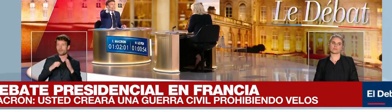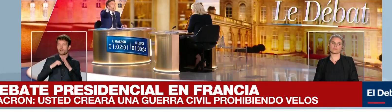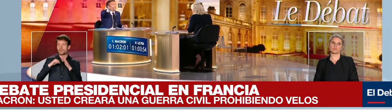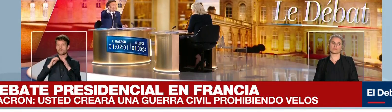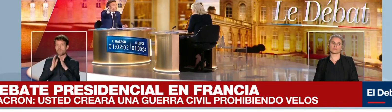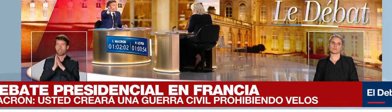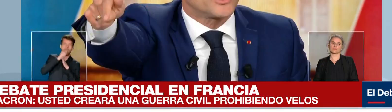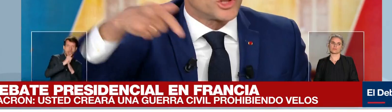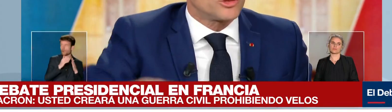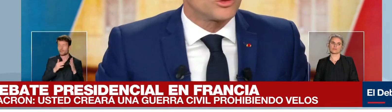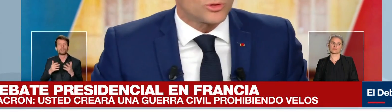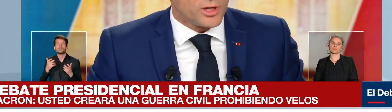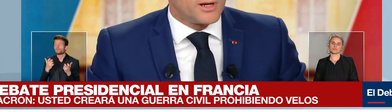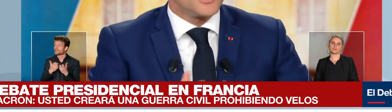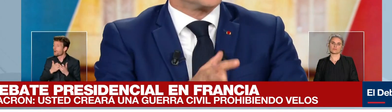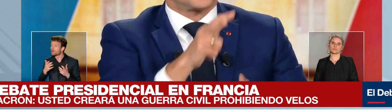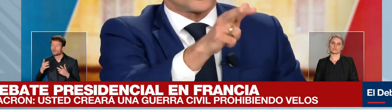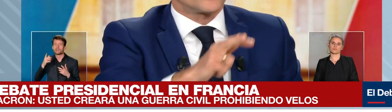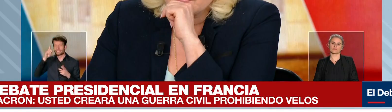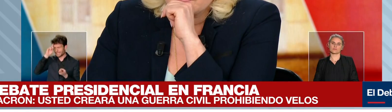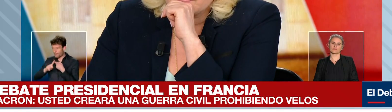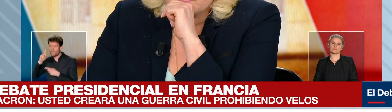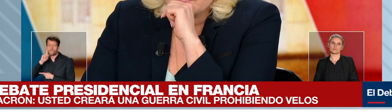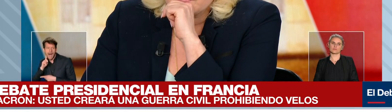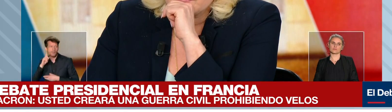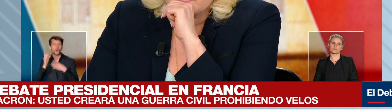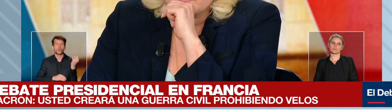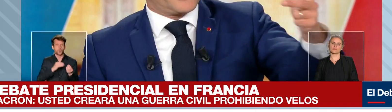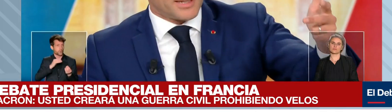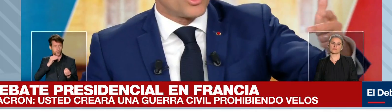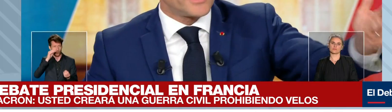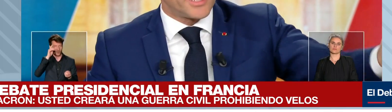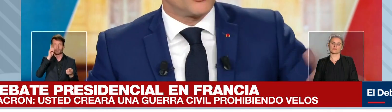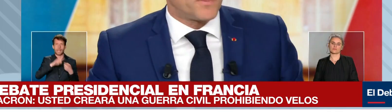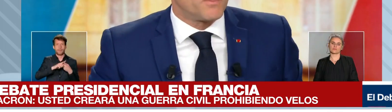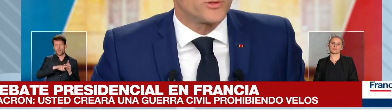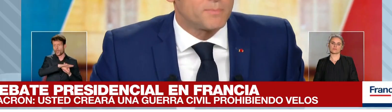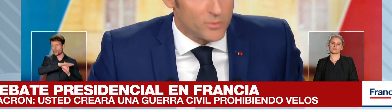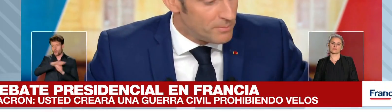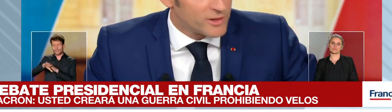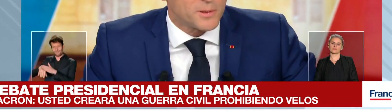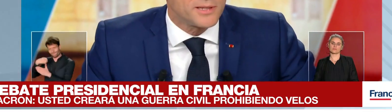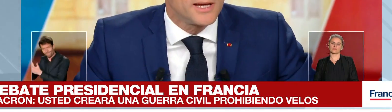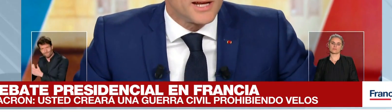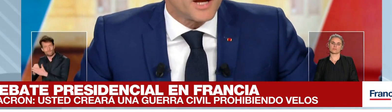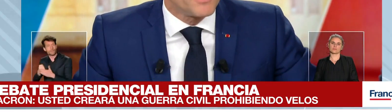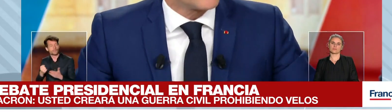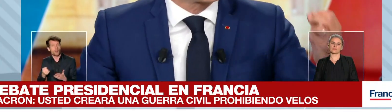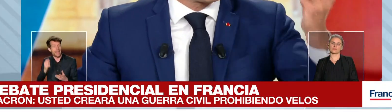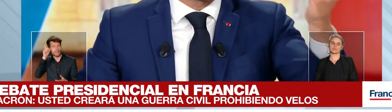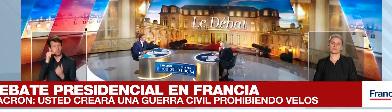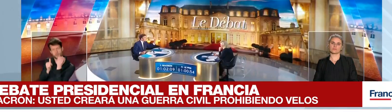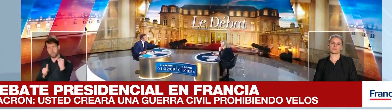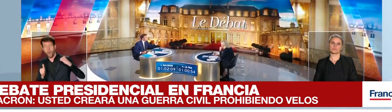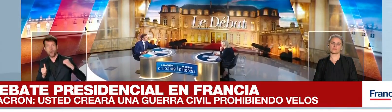hombres y mujeres. Otros porque tomaban nacionalismo extranjero en nuestro territorio. Otros porque eran de extrema derecha y que no